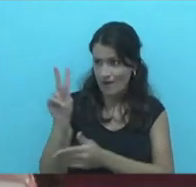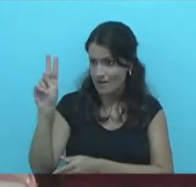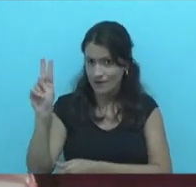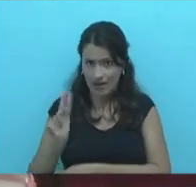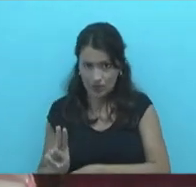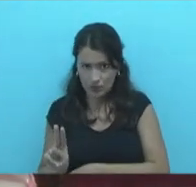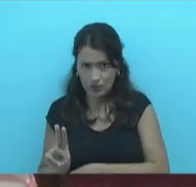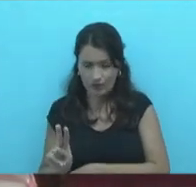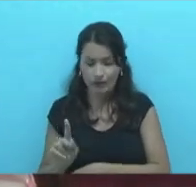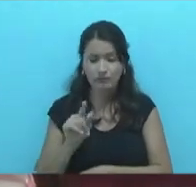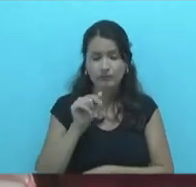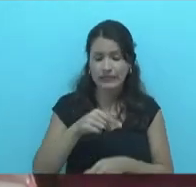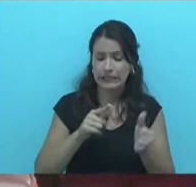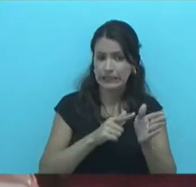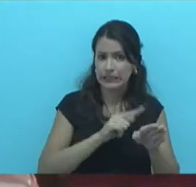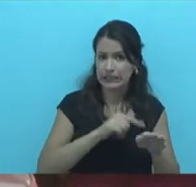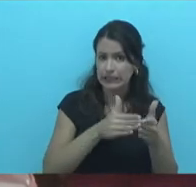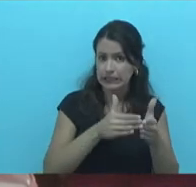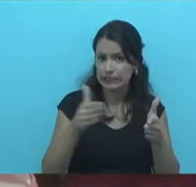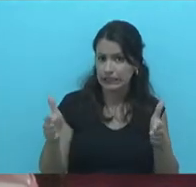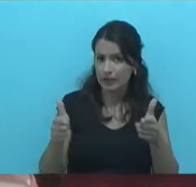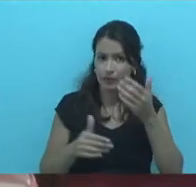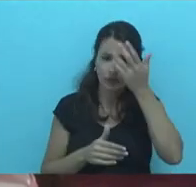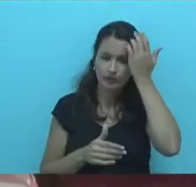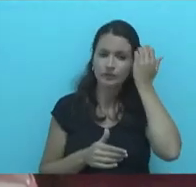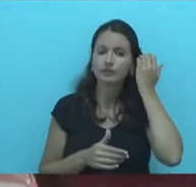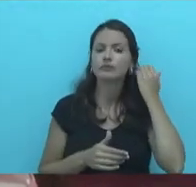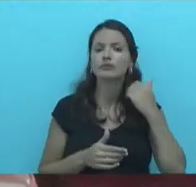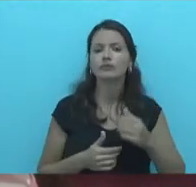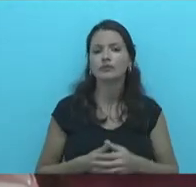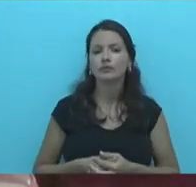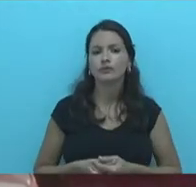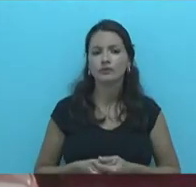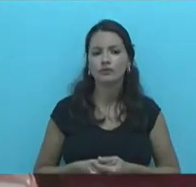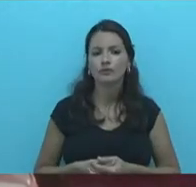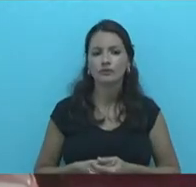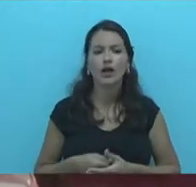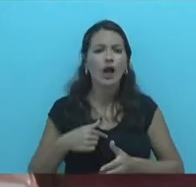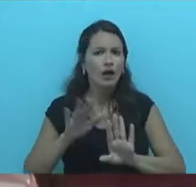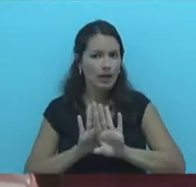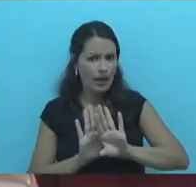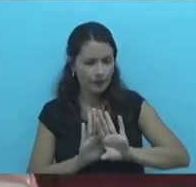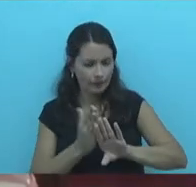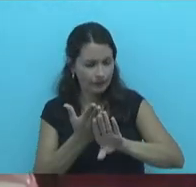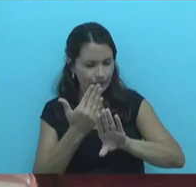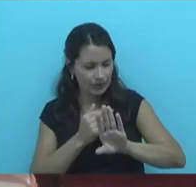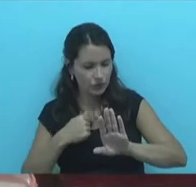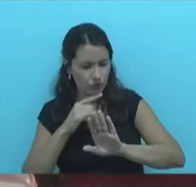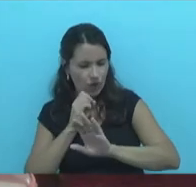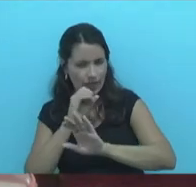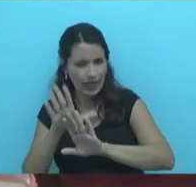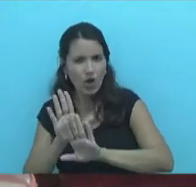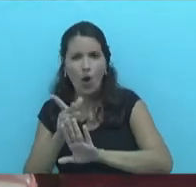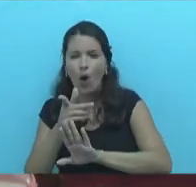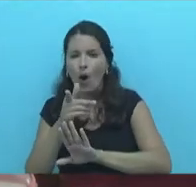en este espacio, en este tiempo histórico, yo aclaro que no coincido con el